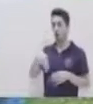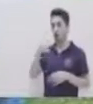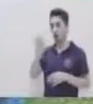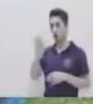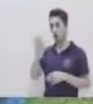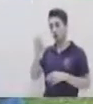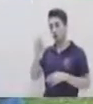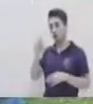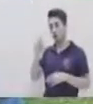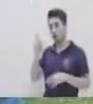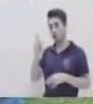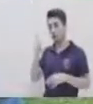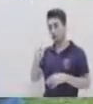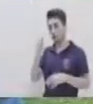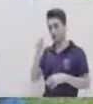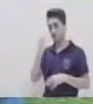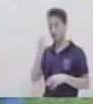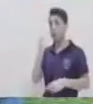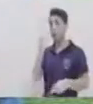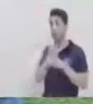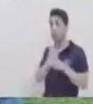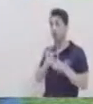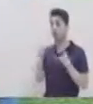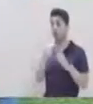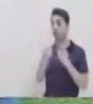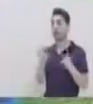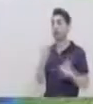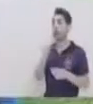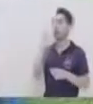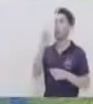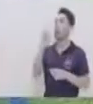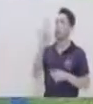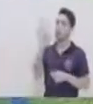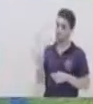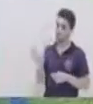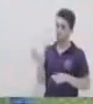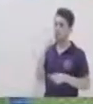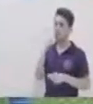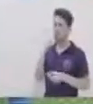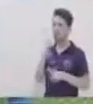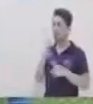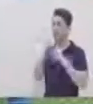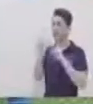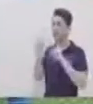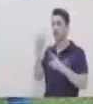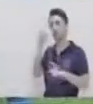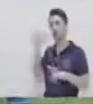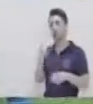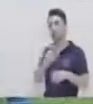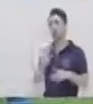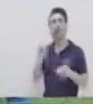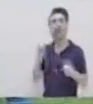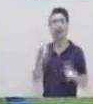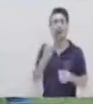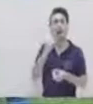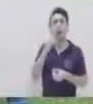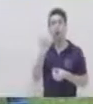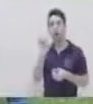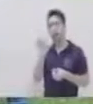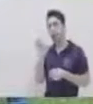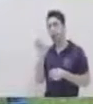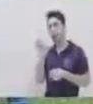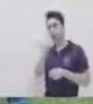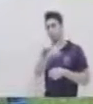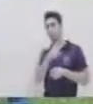forma correcta es hubo muchos que no entendieron. ¿Y cómo lo podemos comprobar? Una pregunta lógica, ¿qué es lo que hubo? Te lo